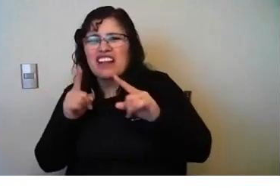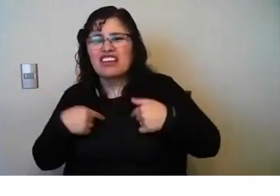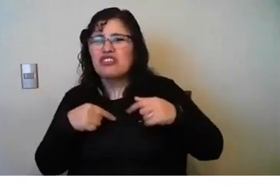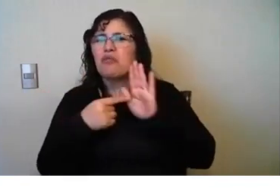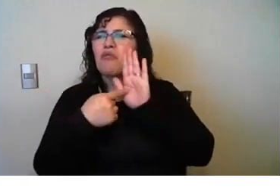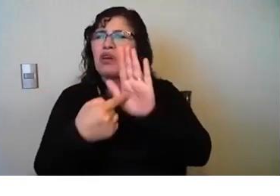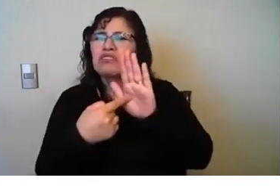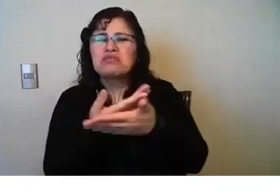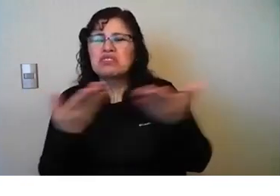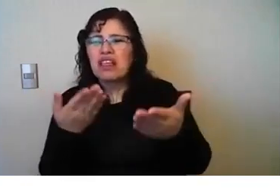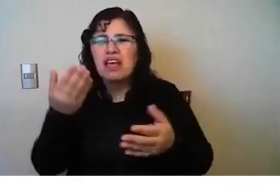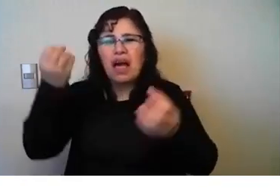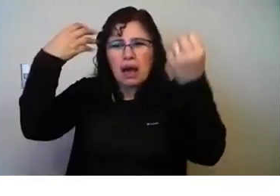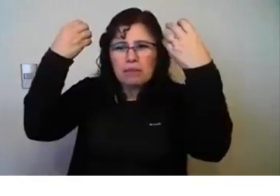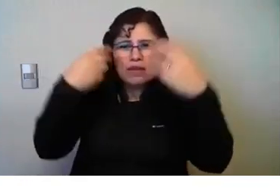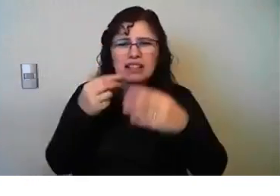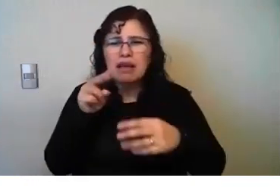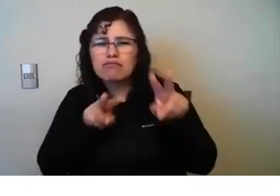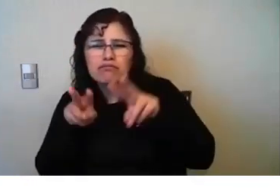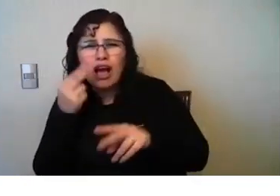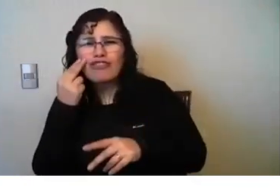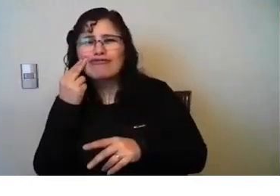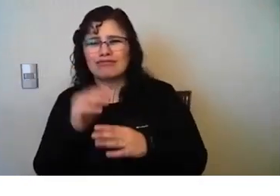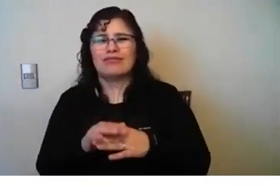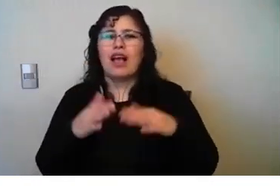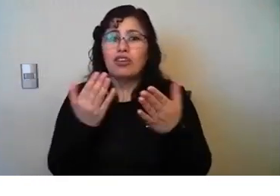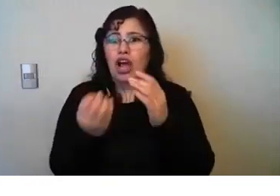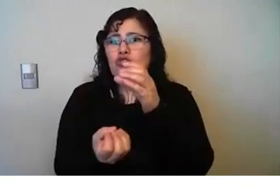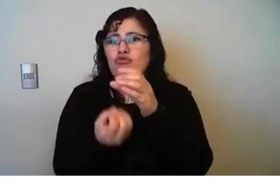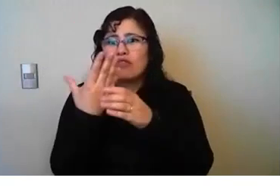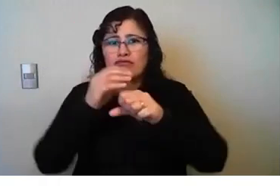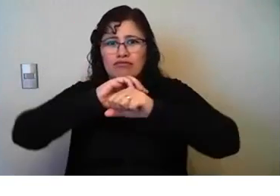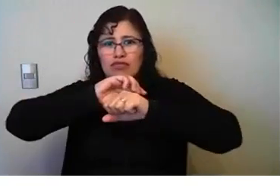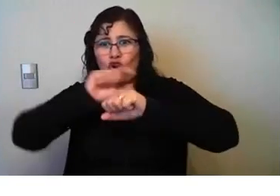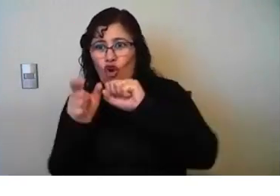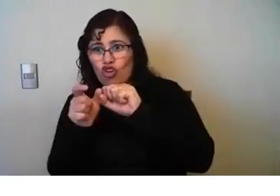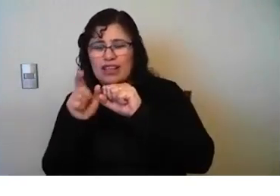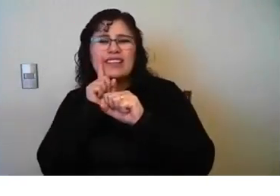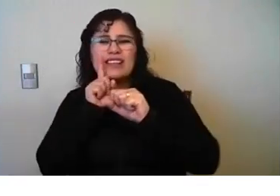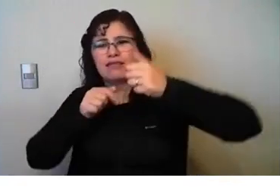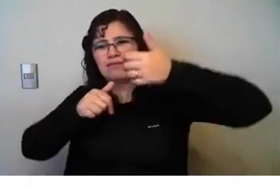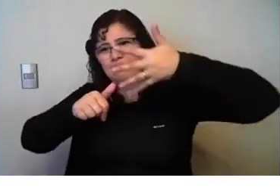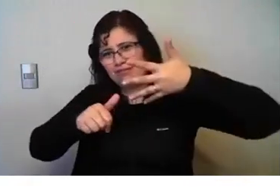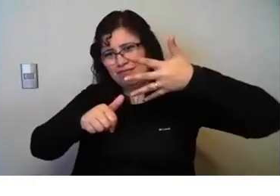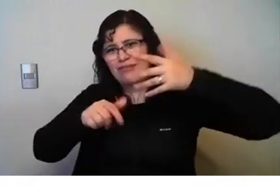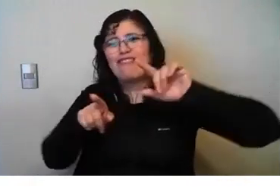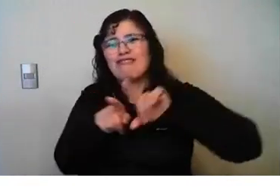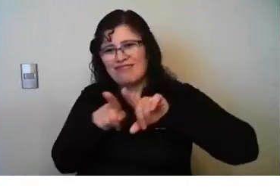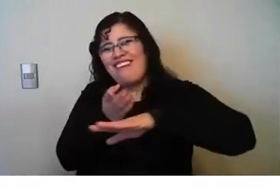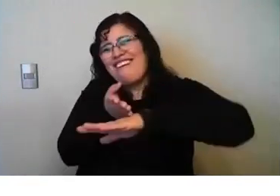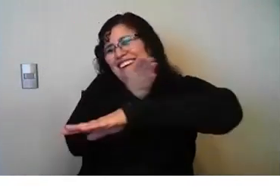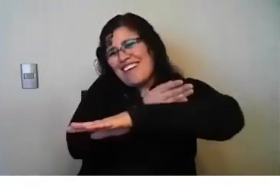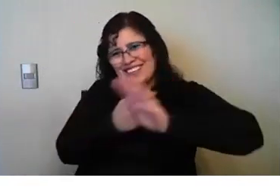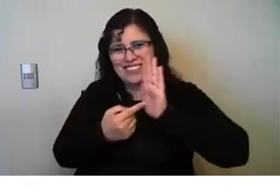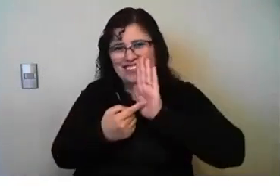interpretar esta imagen que está acá. Acá está el neocórtex, ya sabemos que el neocórtex tiene 6 estratos o 6 capas, y